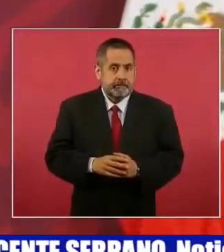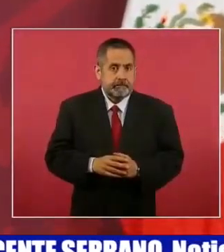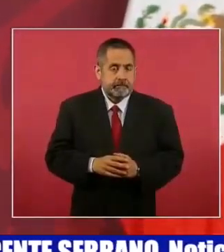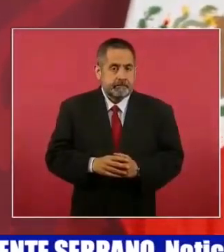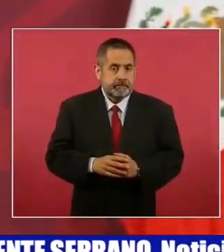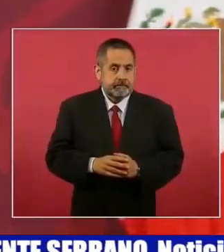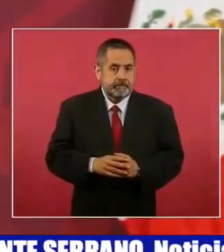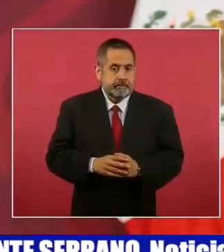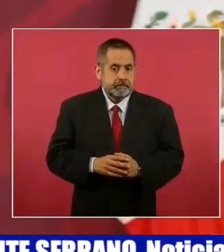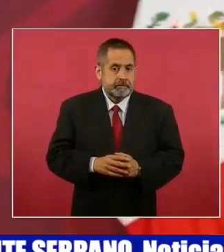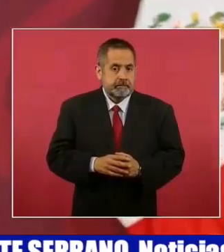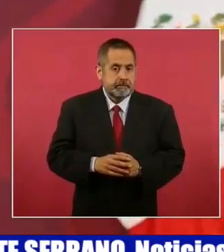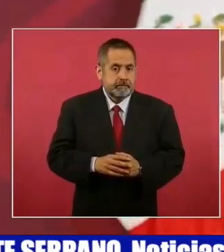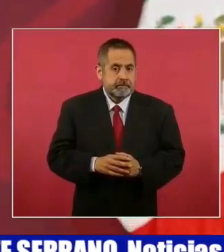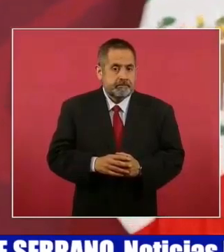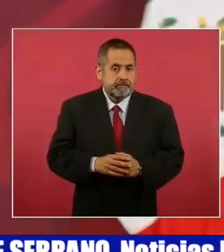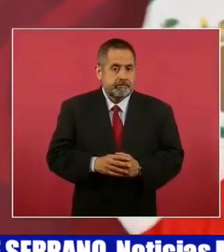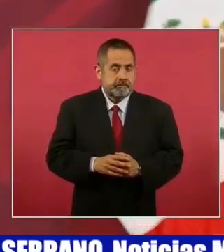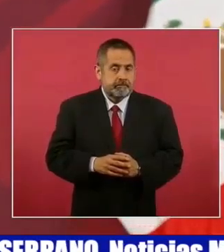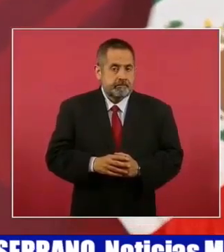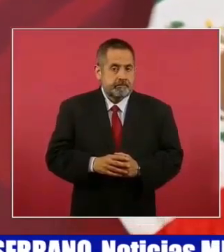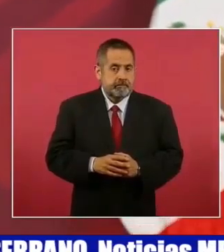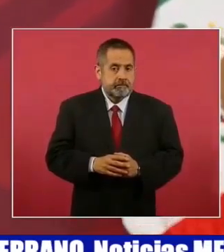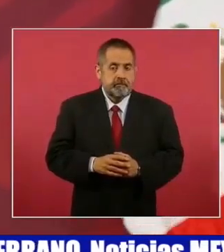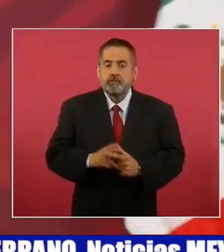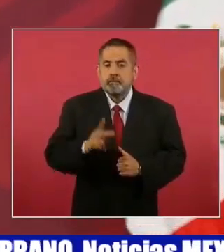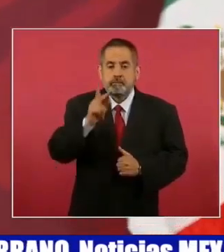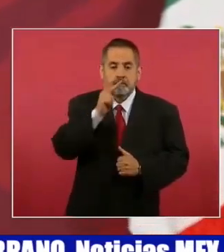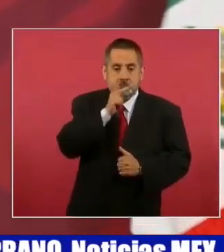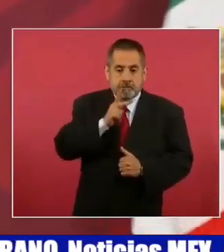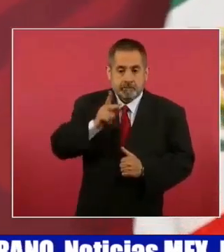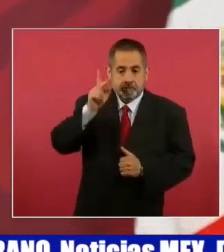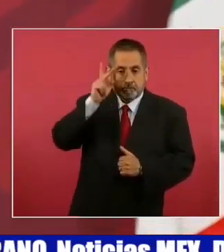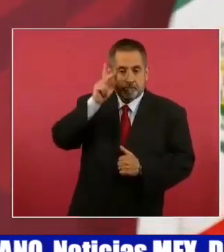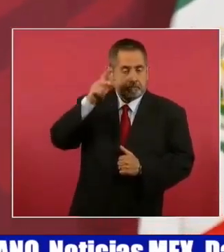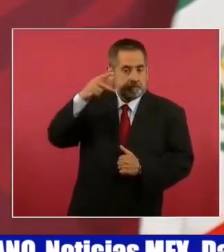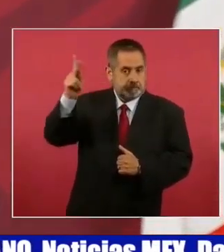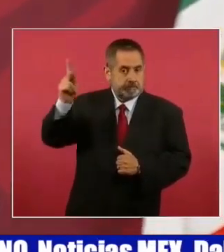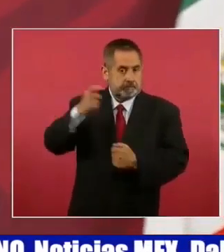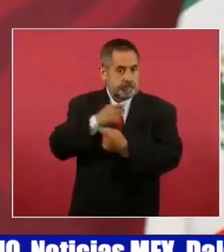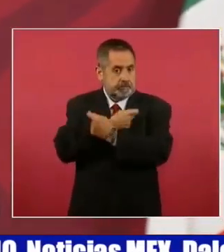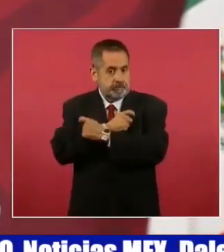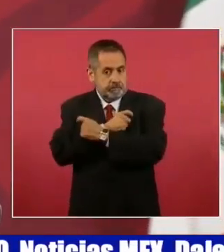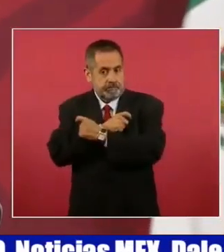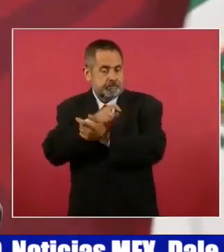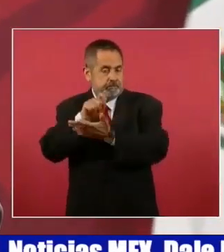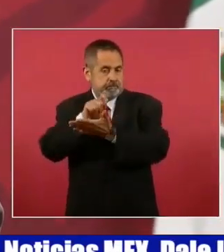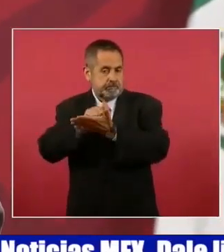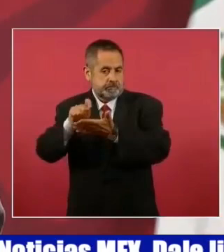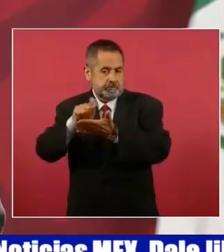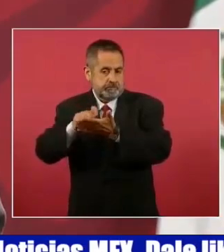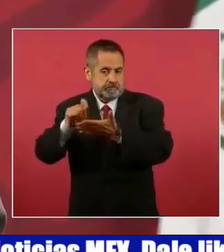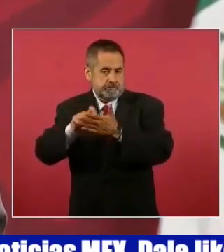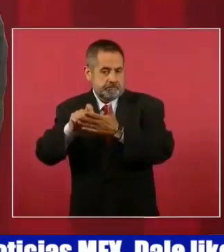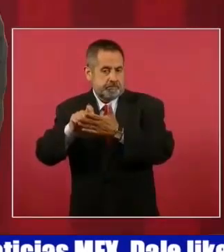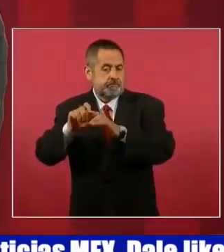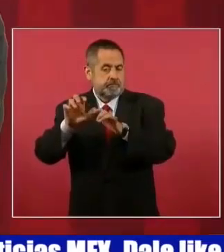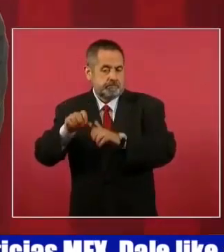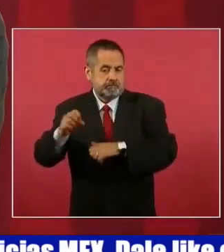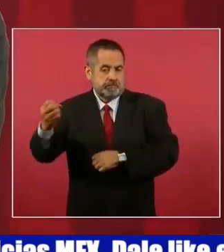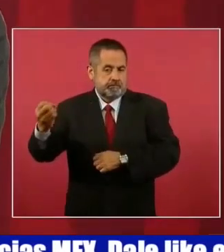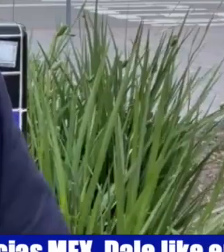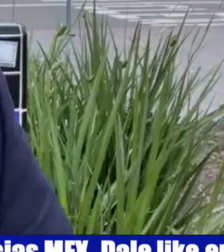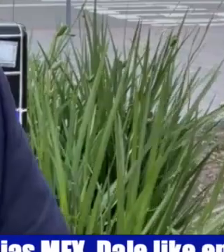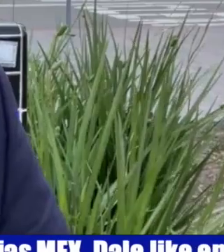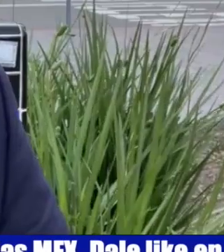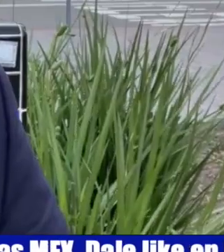sus campañas de desprestigio, atacándonos con su prensa vendida y alquilada. Y se me vino a la mente Riva Palacio y